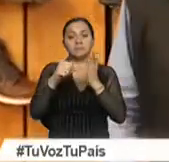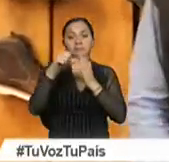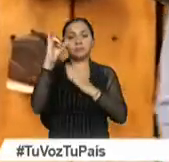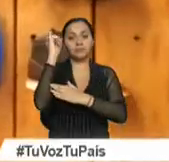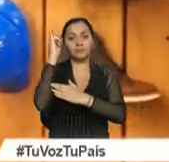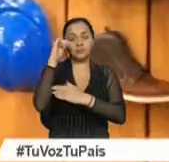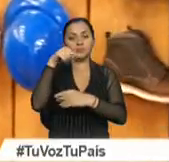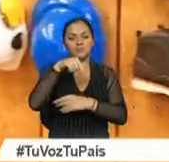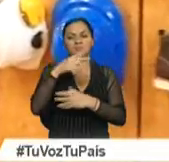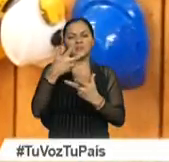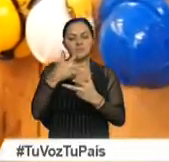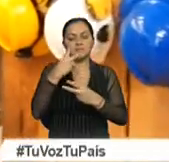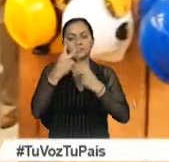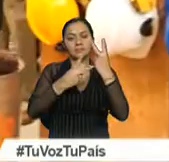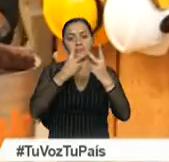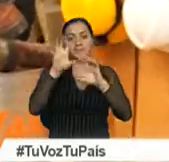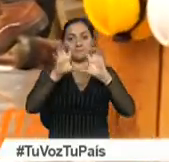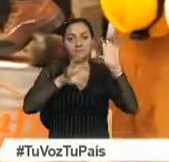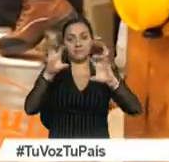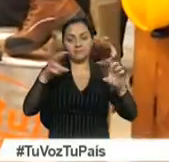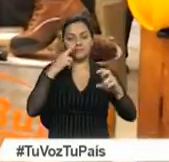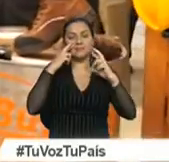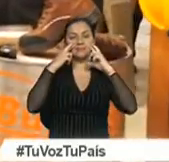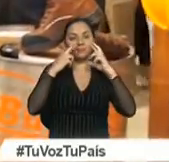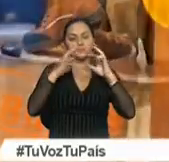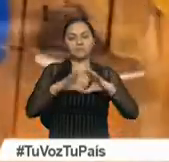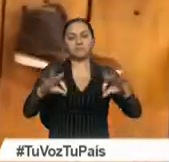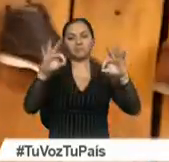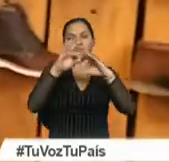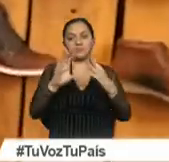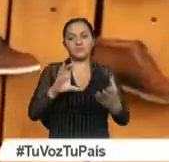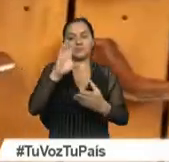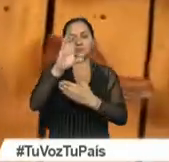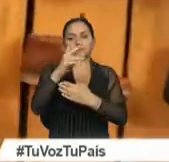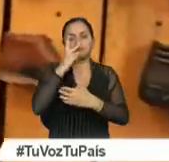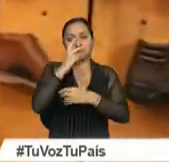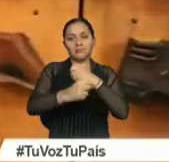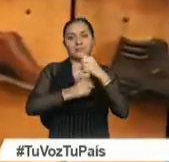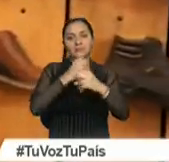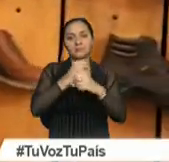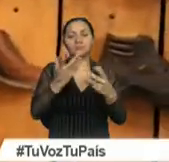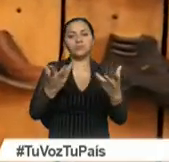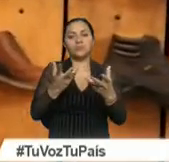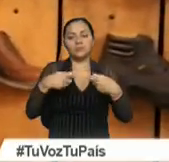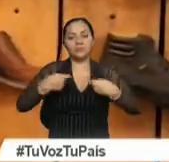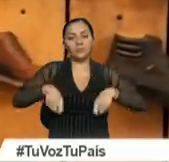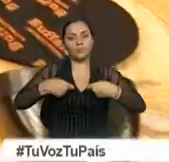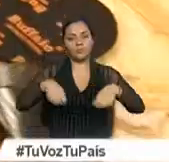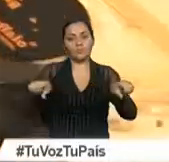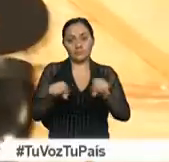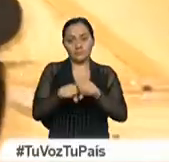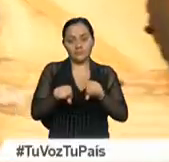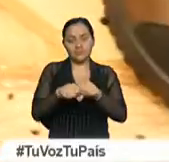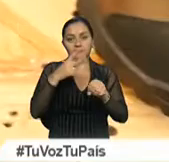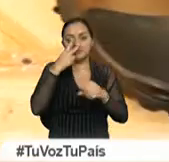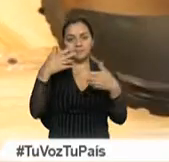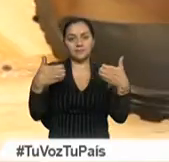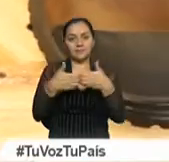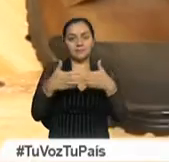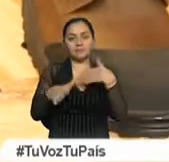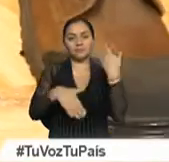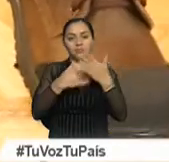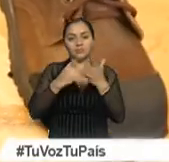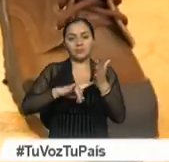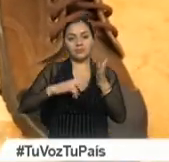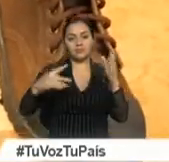Eva García, quien recorrió la feria, reconoció la inversión efectuada en los últimos años en el sector de cuero y calzado para equipamiento,